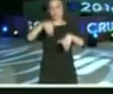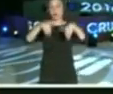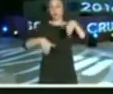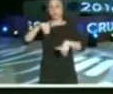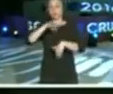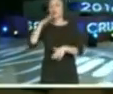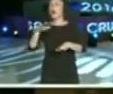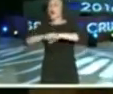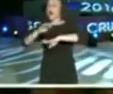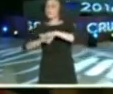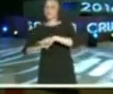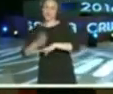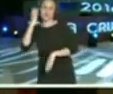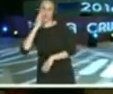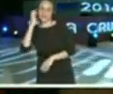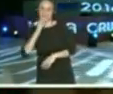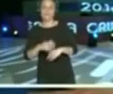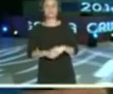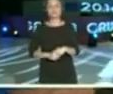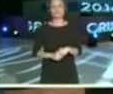don Mariano. Un solo